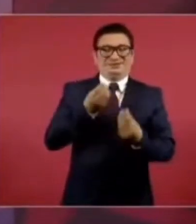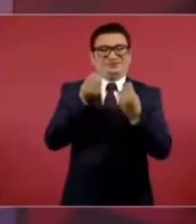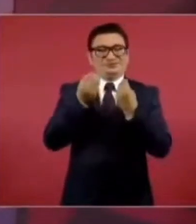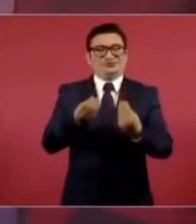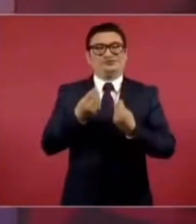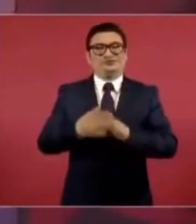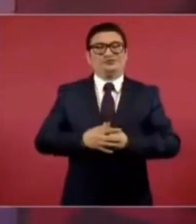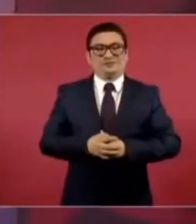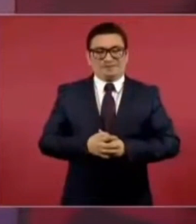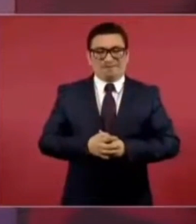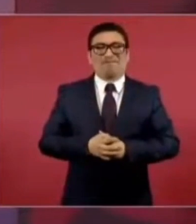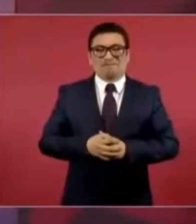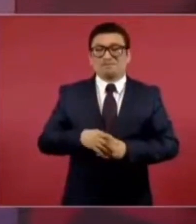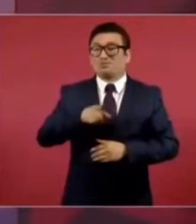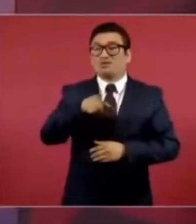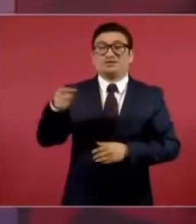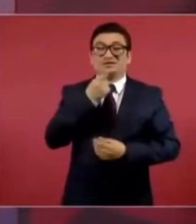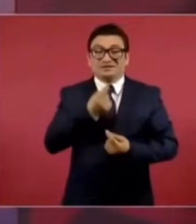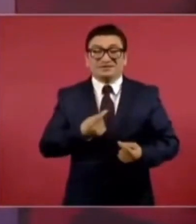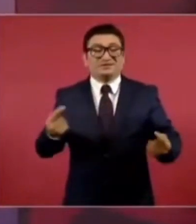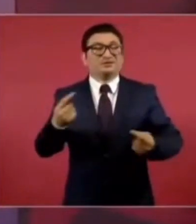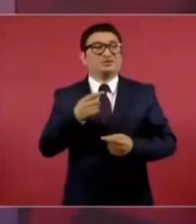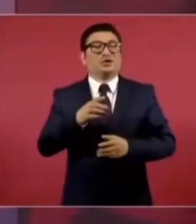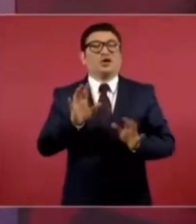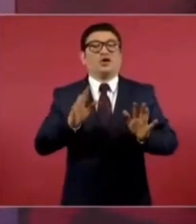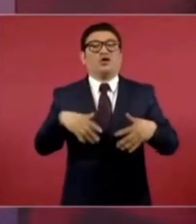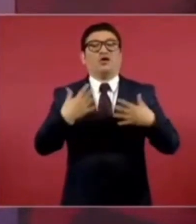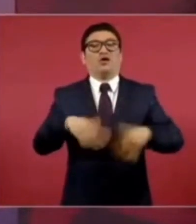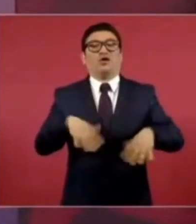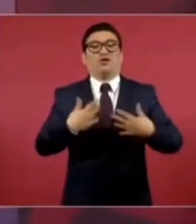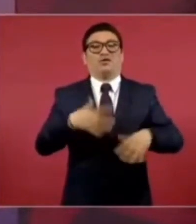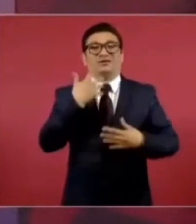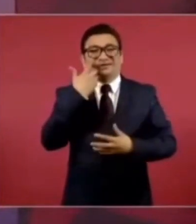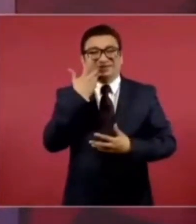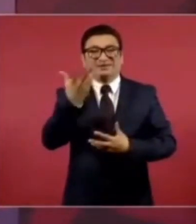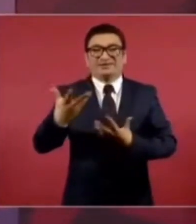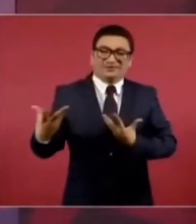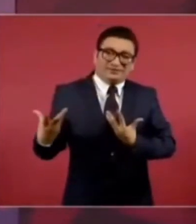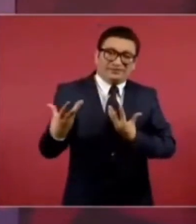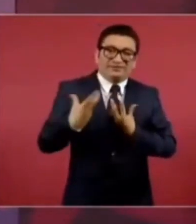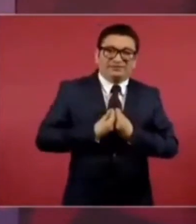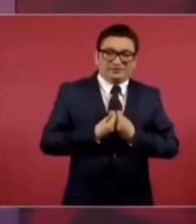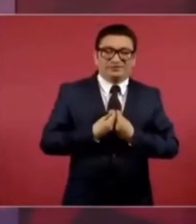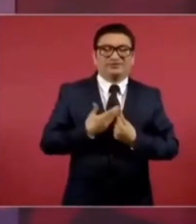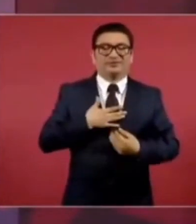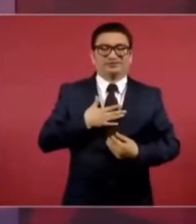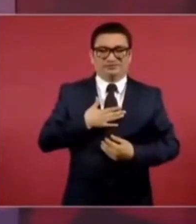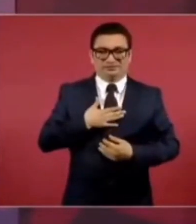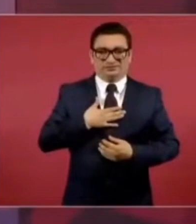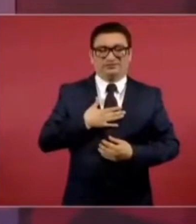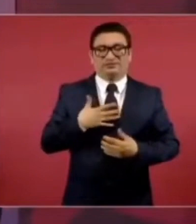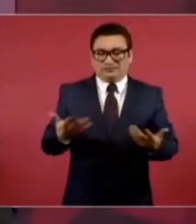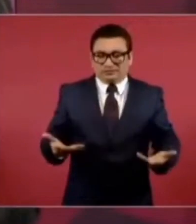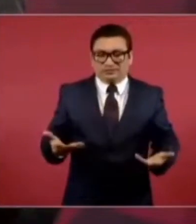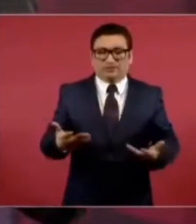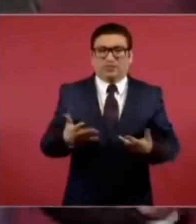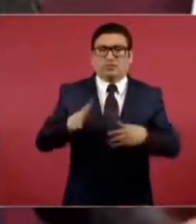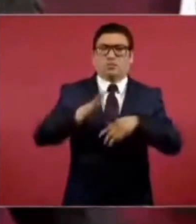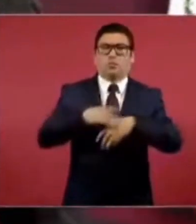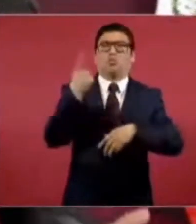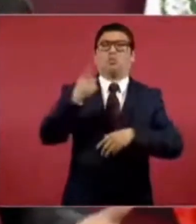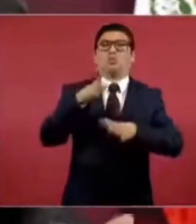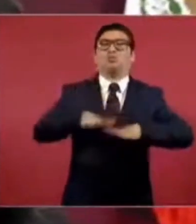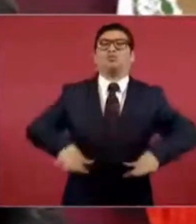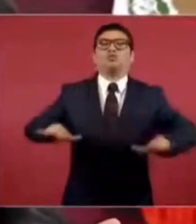este cómo quieren los niños estar conmigo o sea pero es